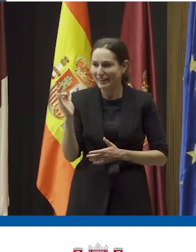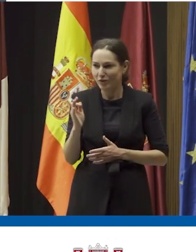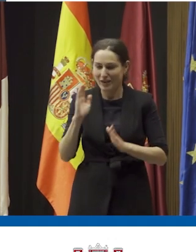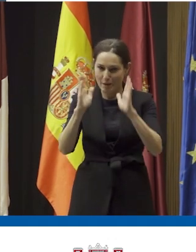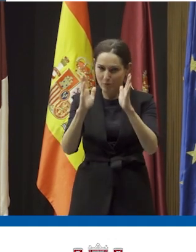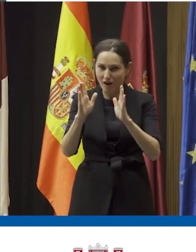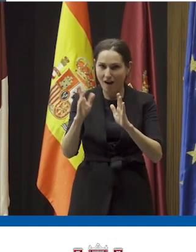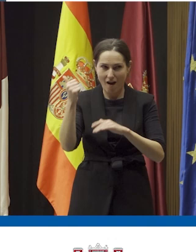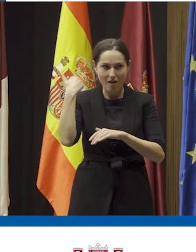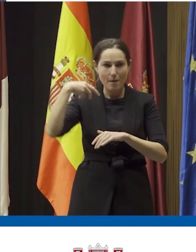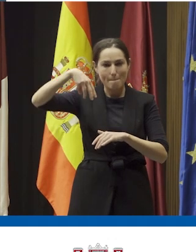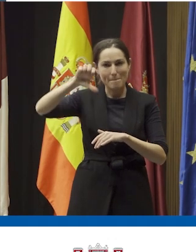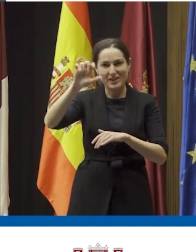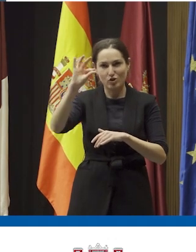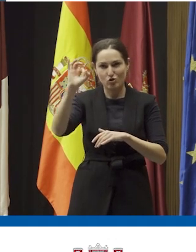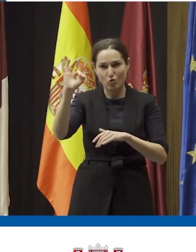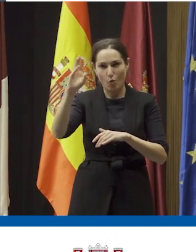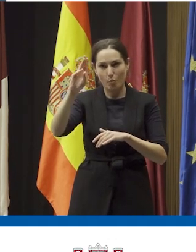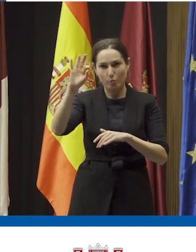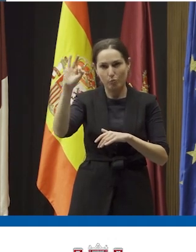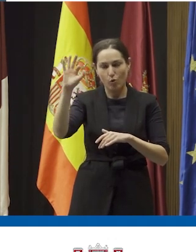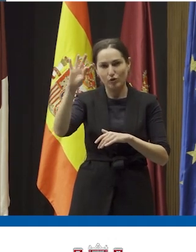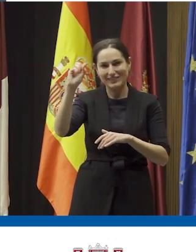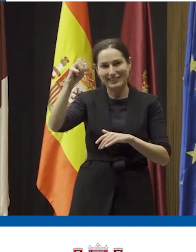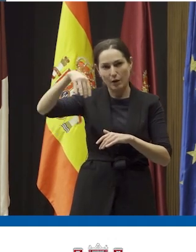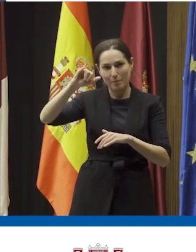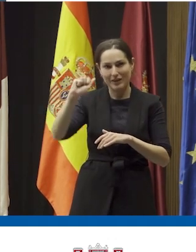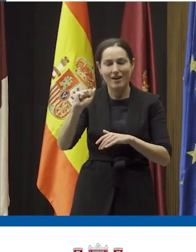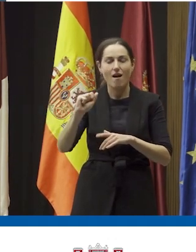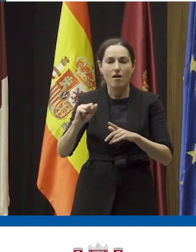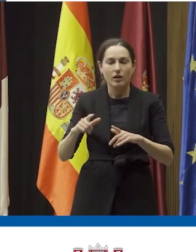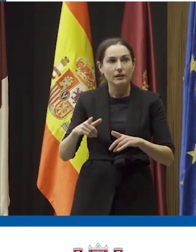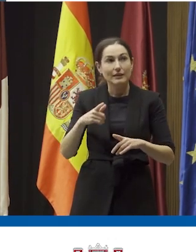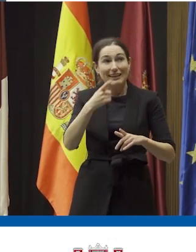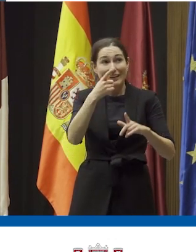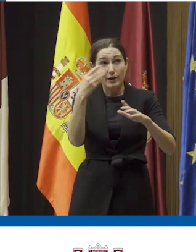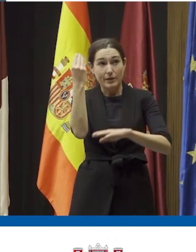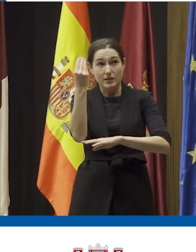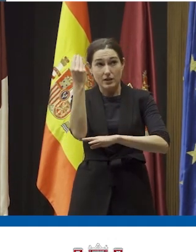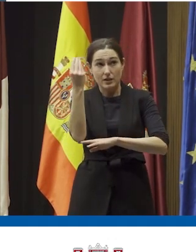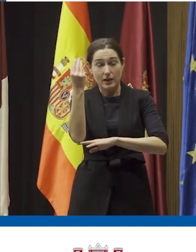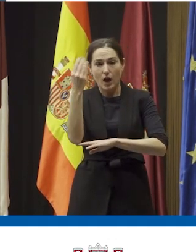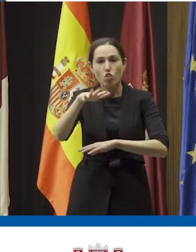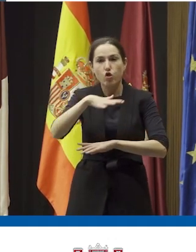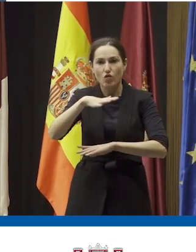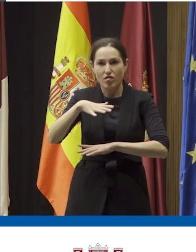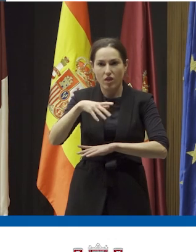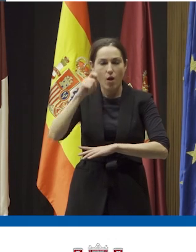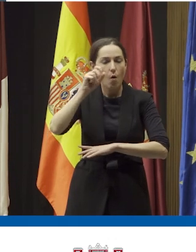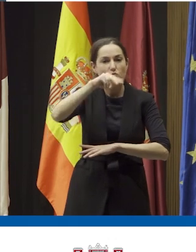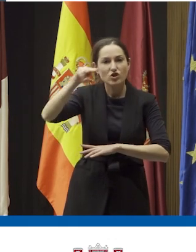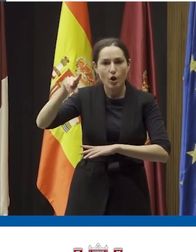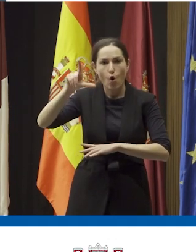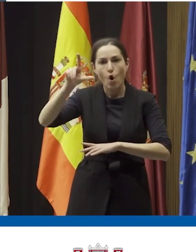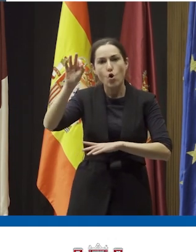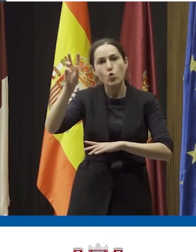antigua Mesopotamia. Es la estela que está en el Museo del Louvre, en el cual el rey Ammarui recibe